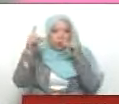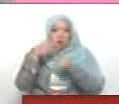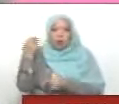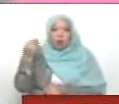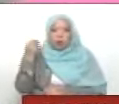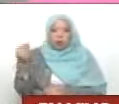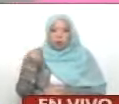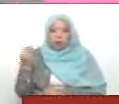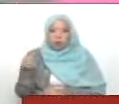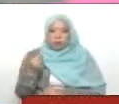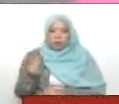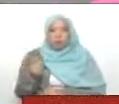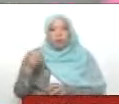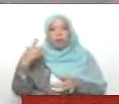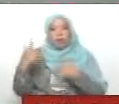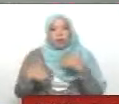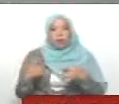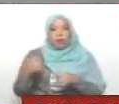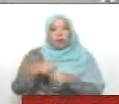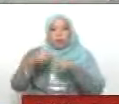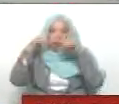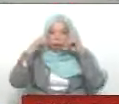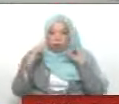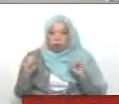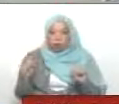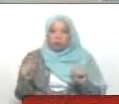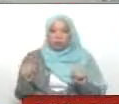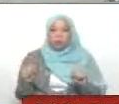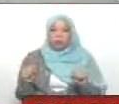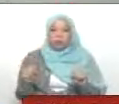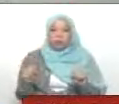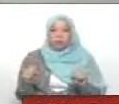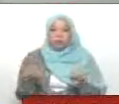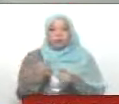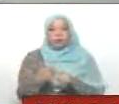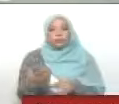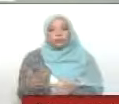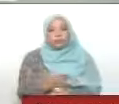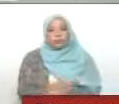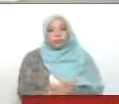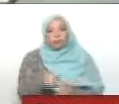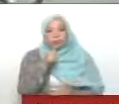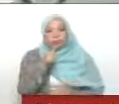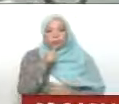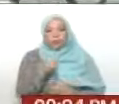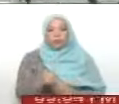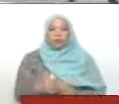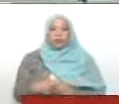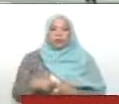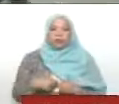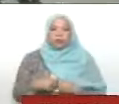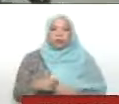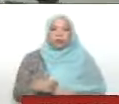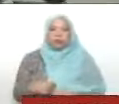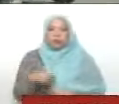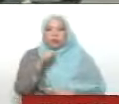mira. La agilidad, la inteligencia. Pero han sido maltratados,